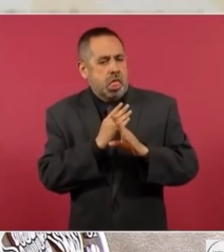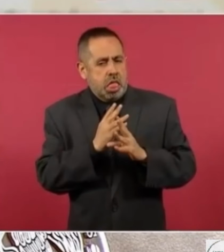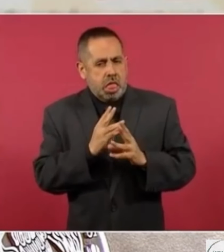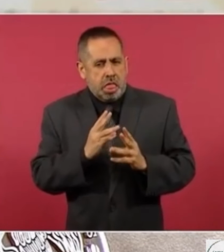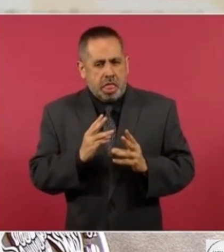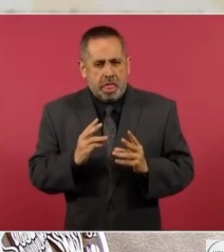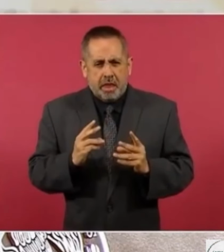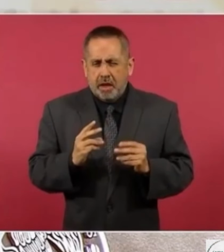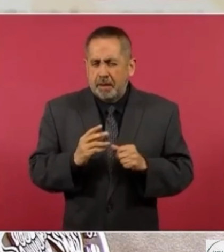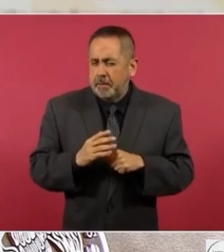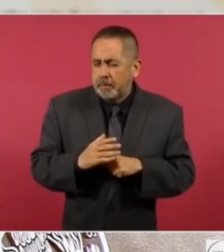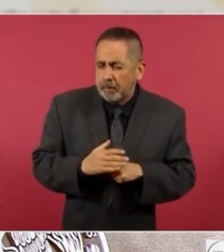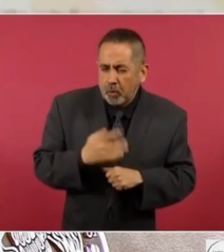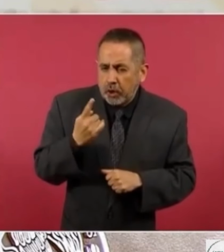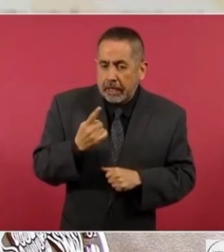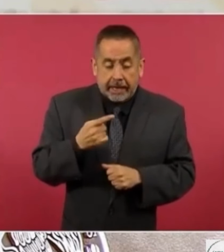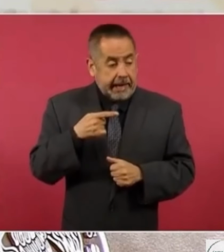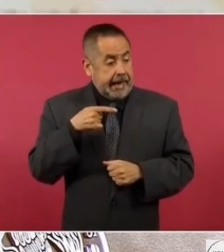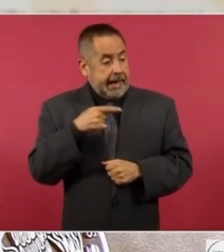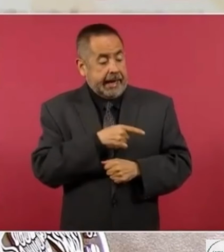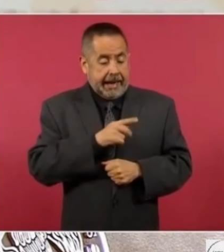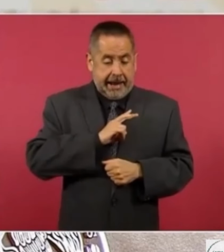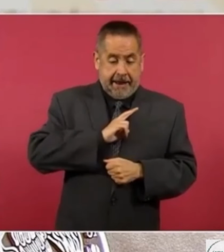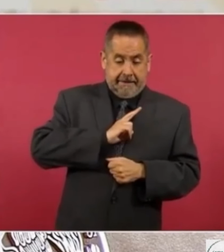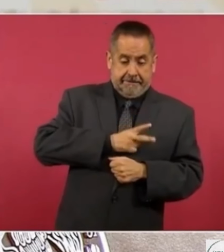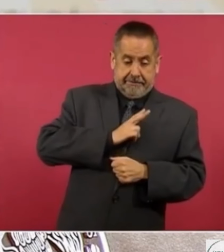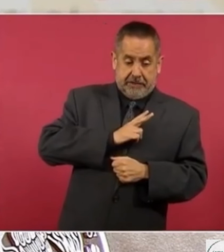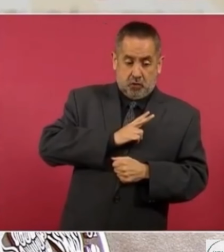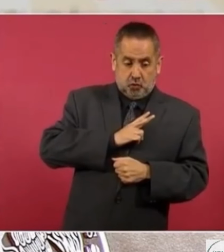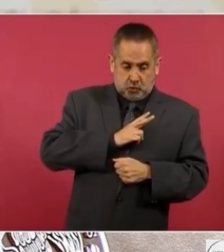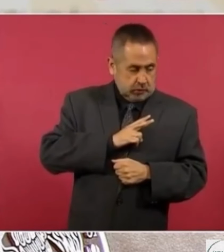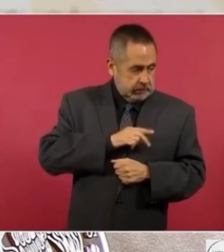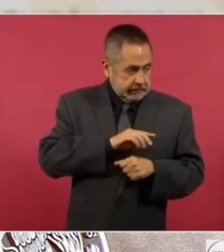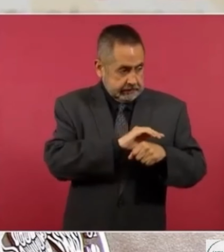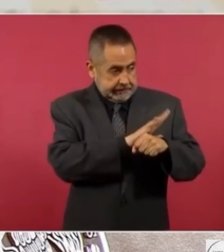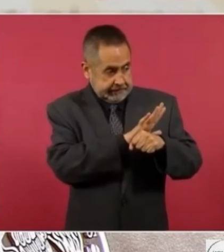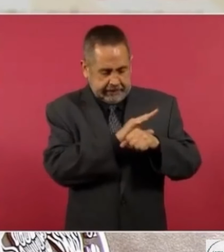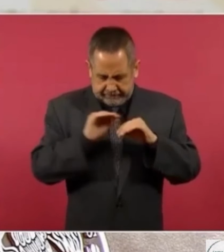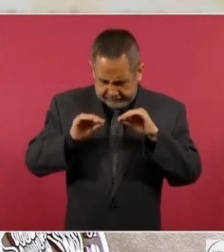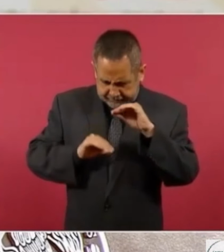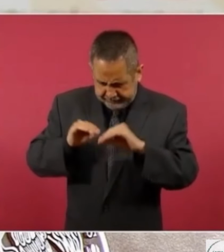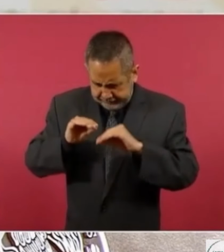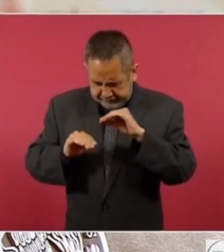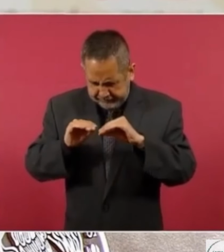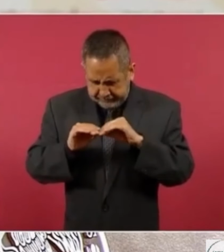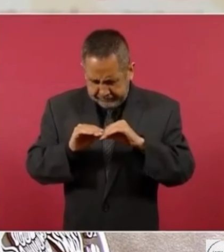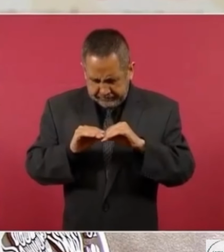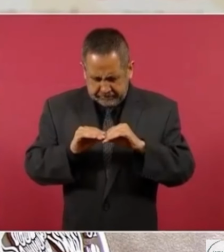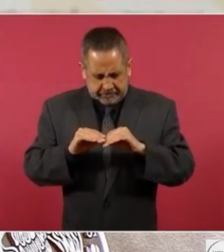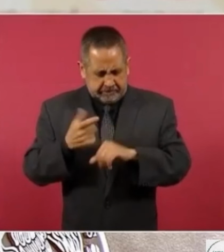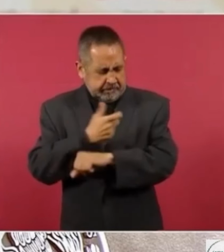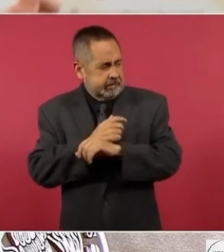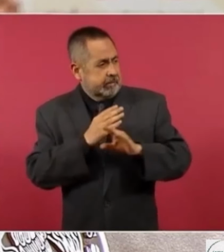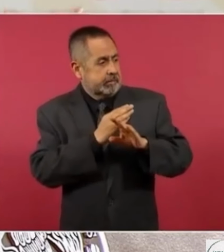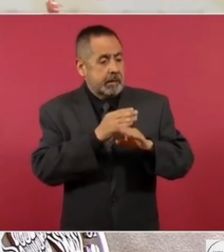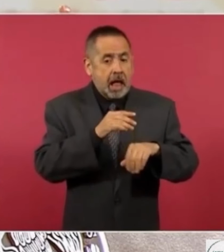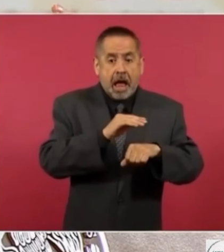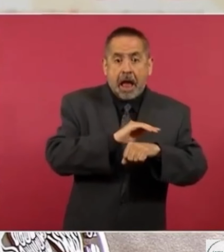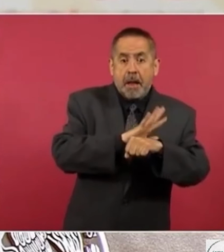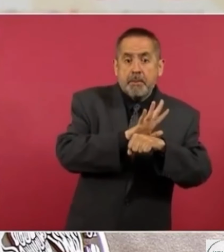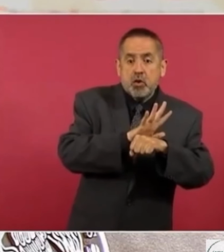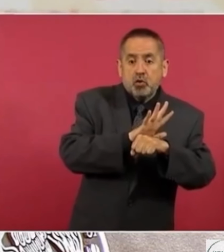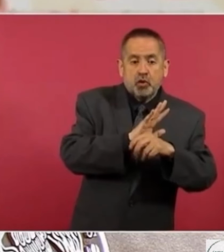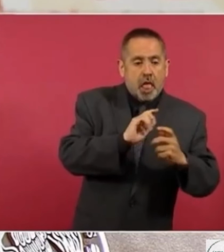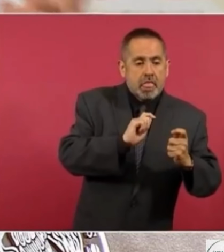es porque los virus para los que fueron diseñadas muten, se transformen